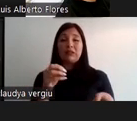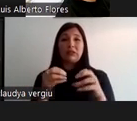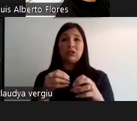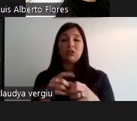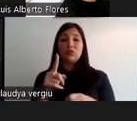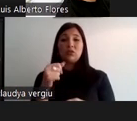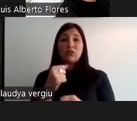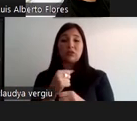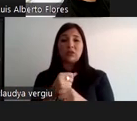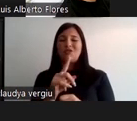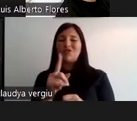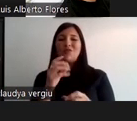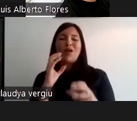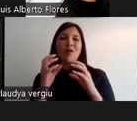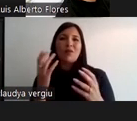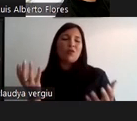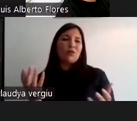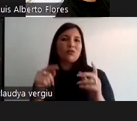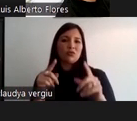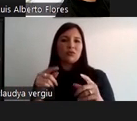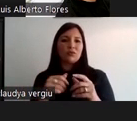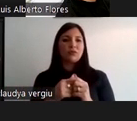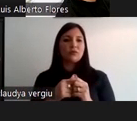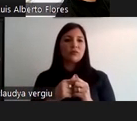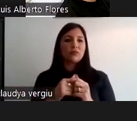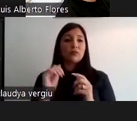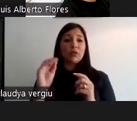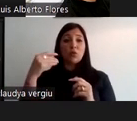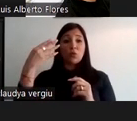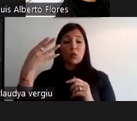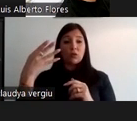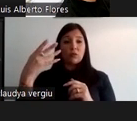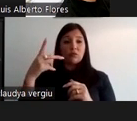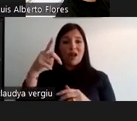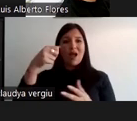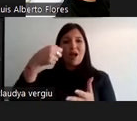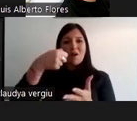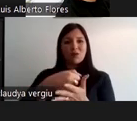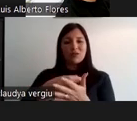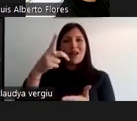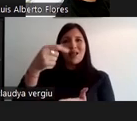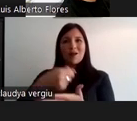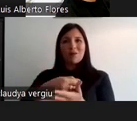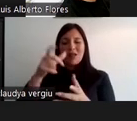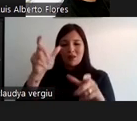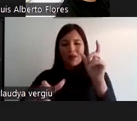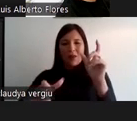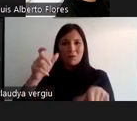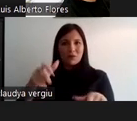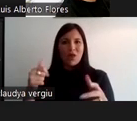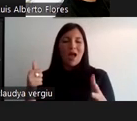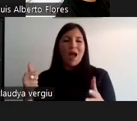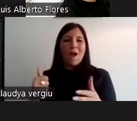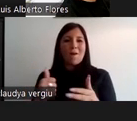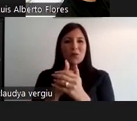trabajadores no se dan ciertos temas y en cuarto lugar apostar por el capital humano con el apoyo de la tecnología